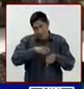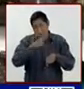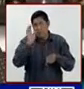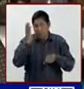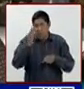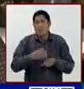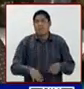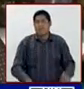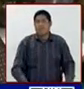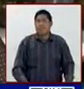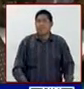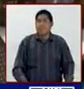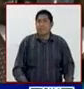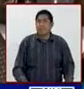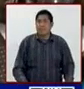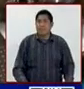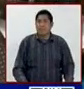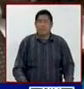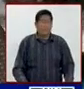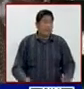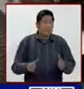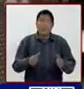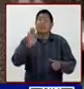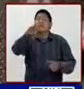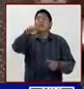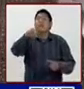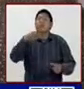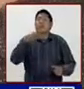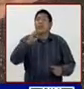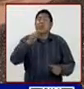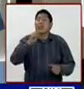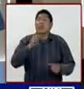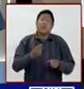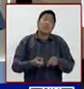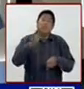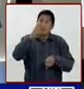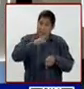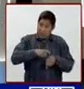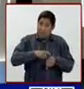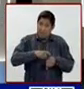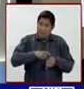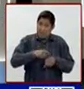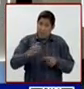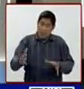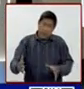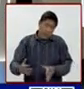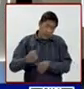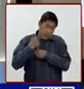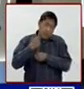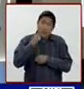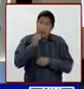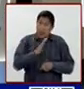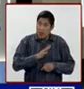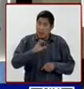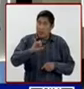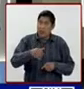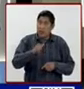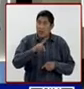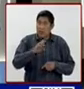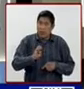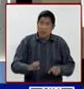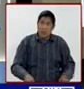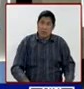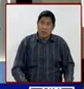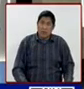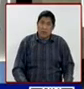sí. Bueno, en todo caso, Héctor, sería la primera ñatita que habría recogido la señora Jade, la que estamos